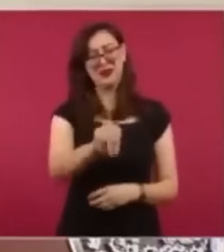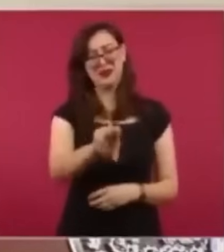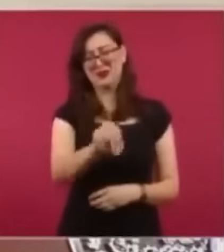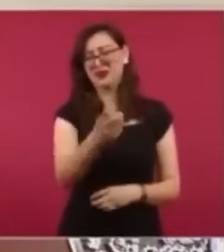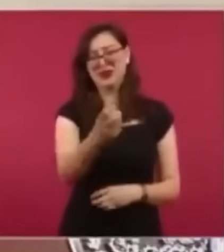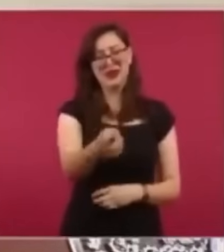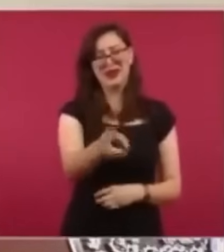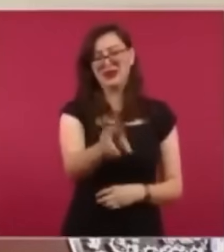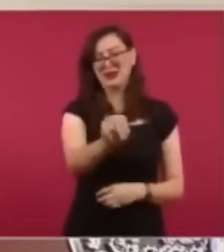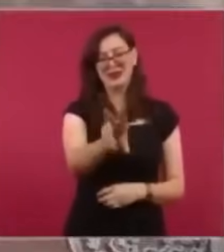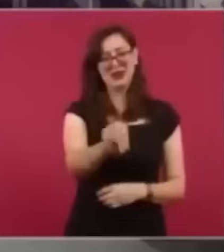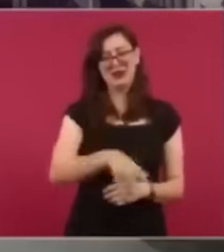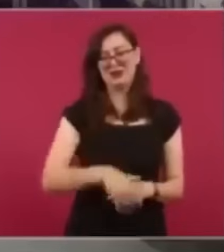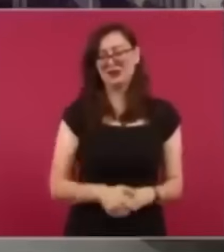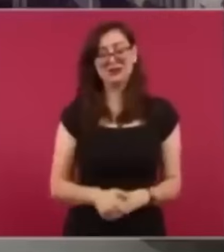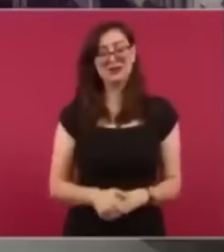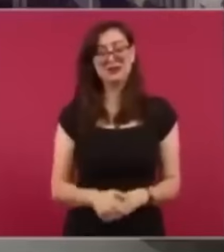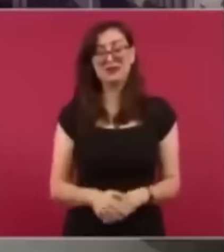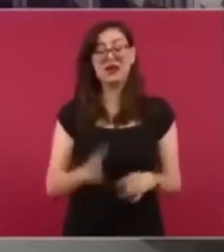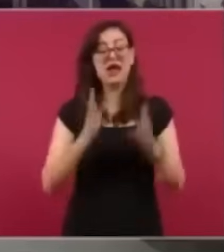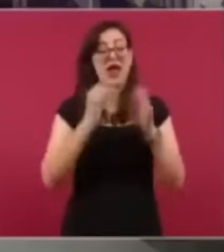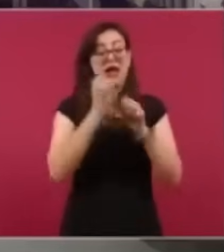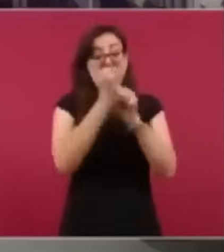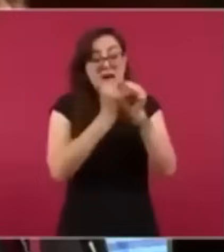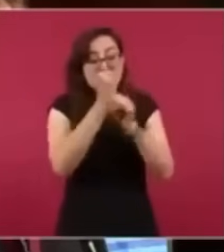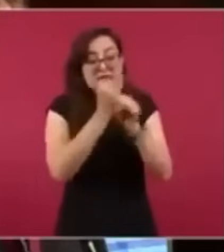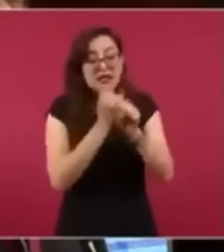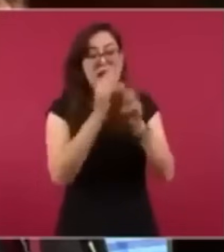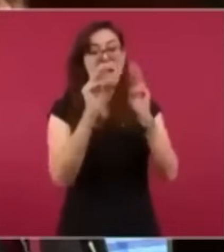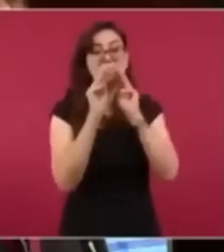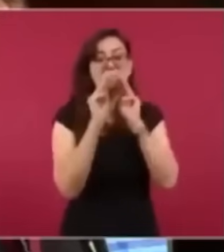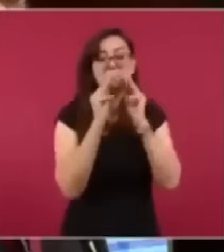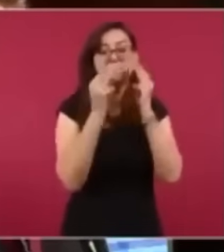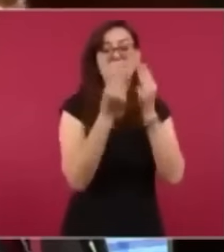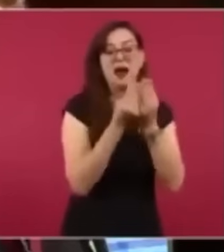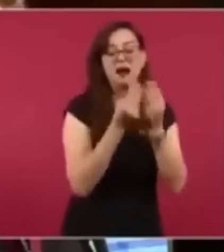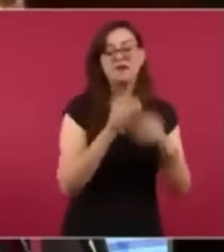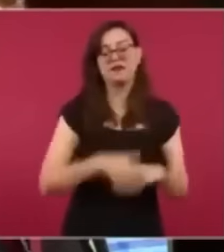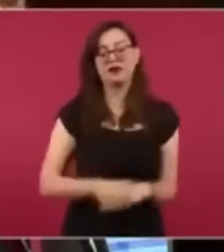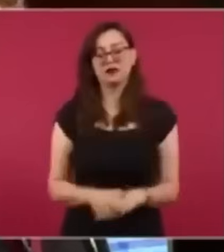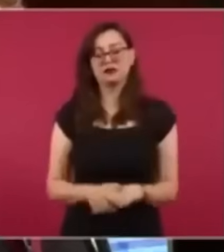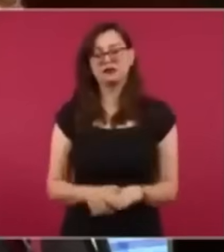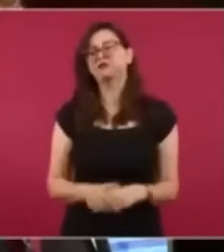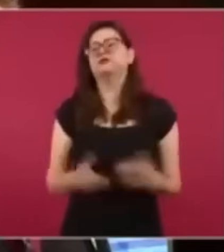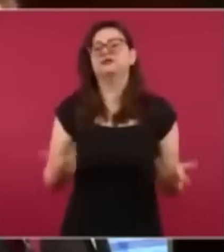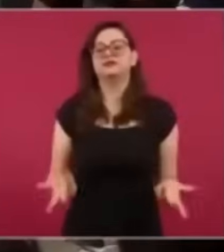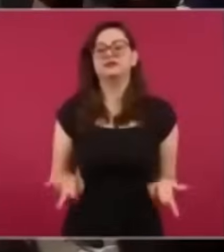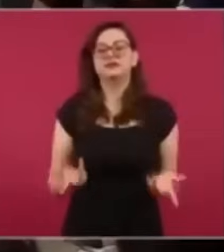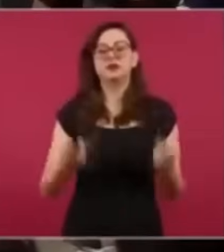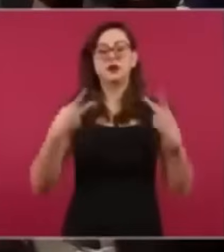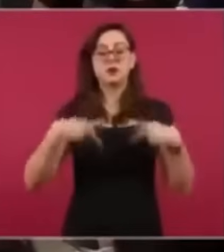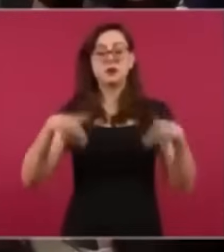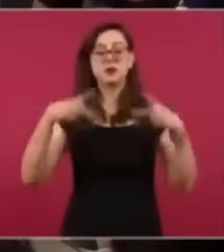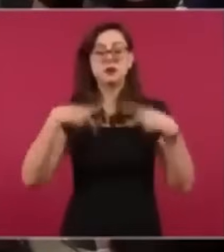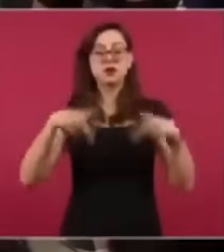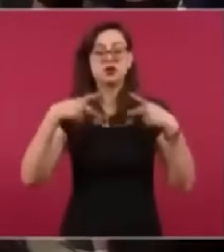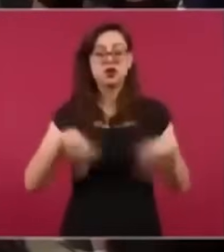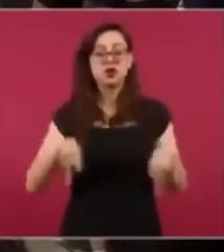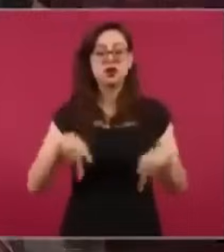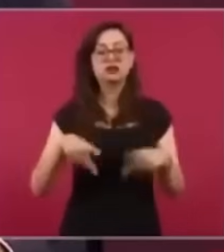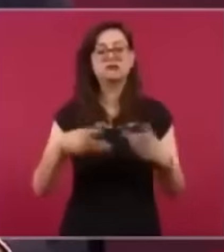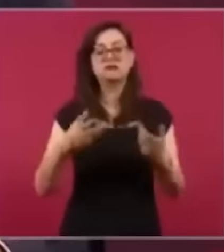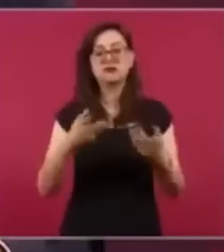estamos hablando de la delincuencia. ¿Cuál fue el objetivo de ese espionaje a estos civiles? No sé, que le mencioné.